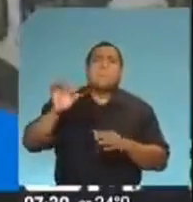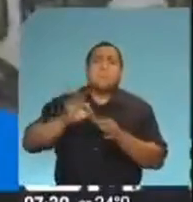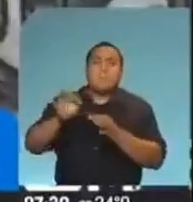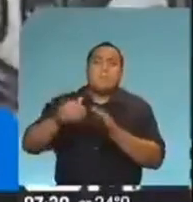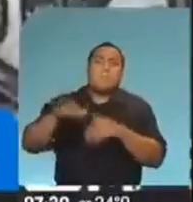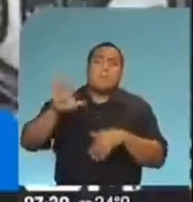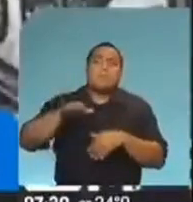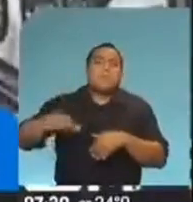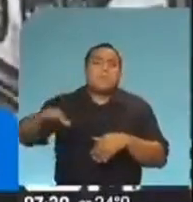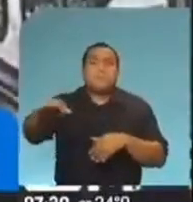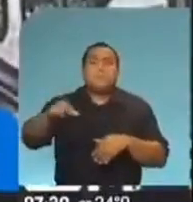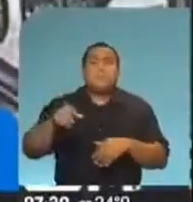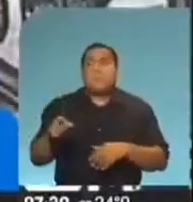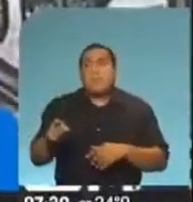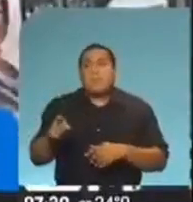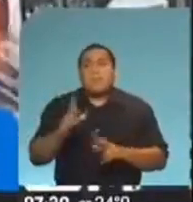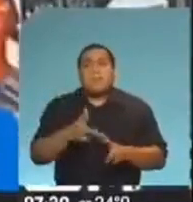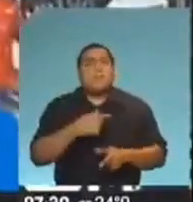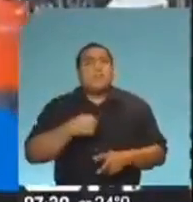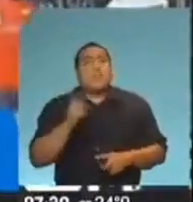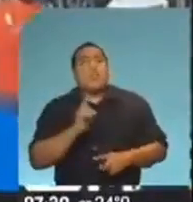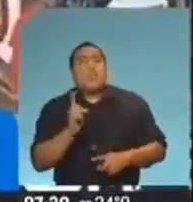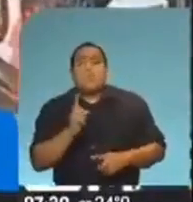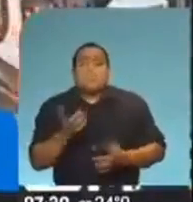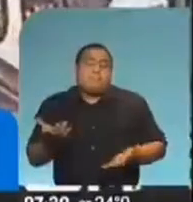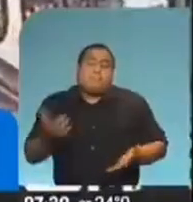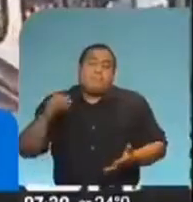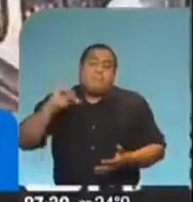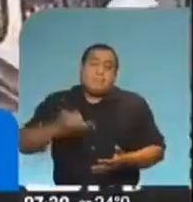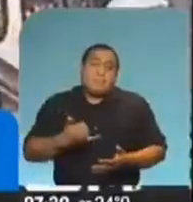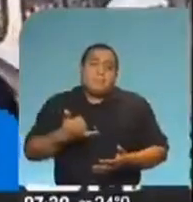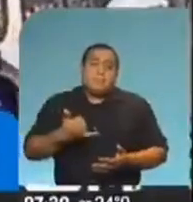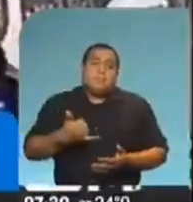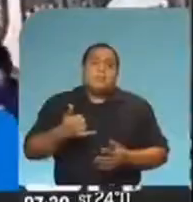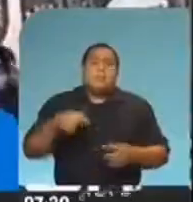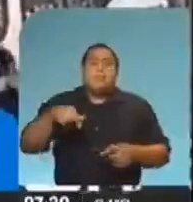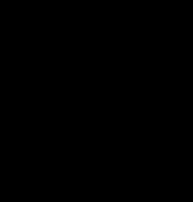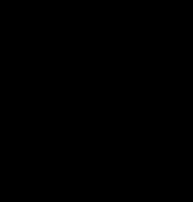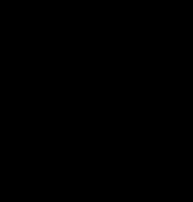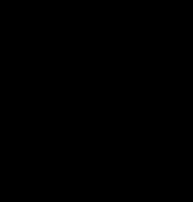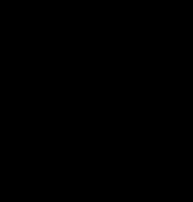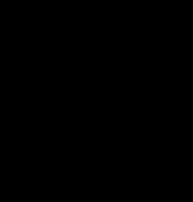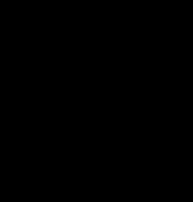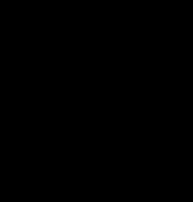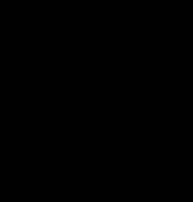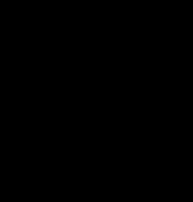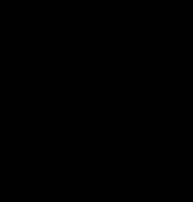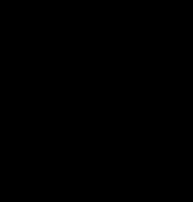aprobado, ella no lo niega. Lo que entendemos es que tiene que haber un apartamento para que se pueda investigar, ¿no?